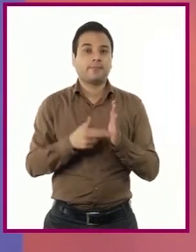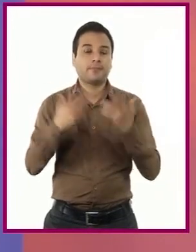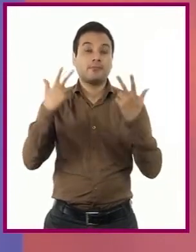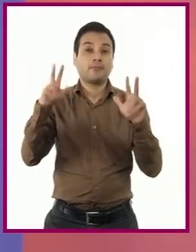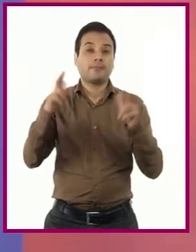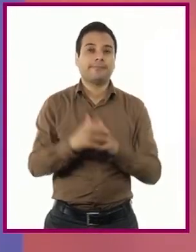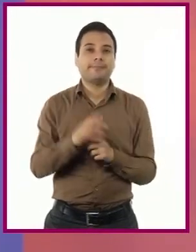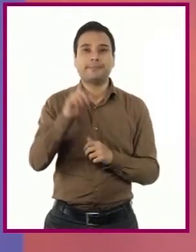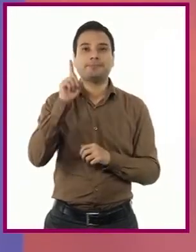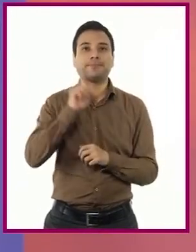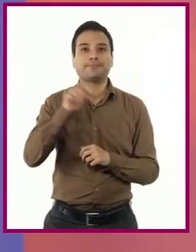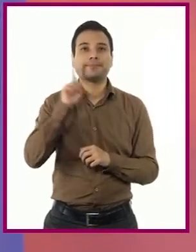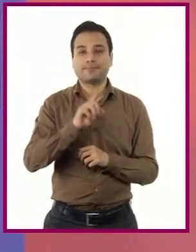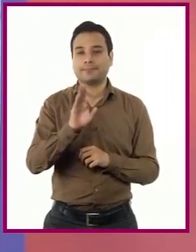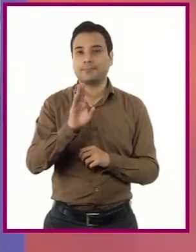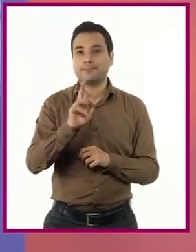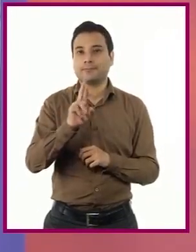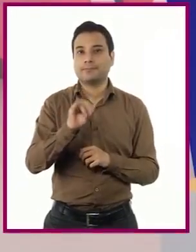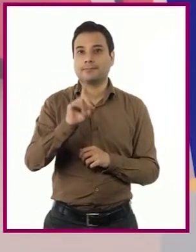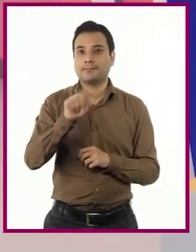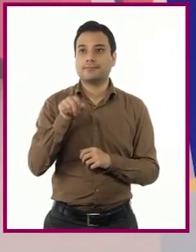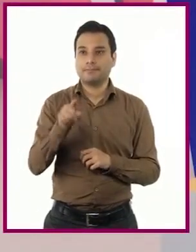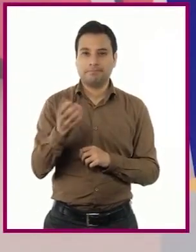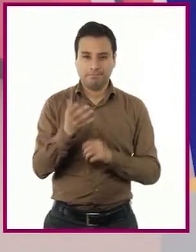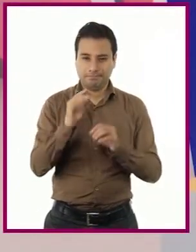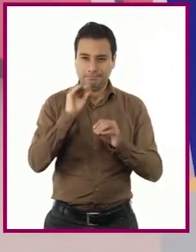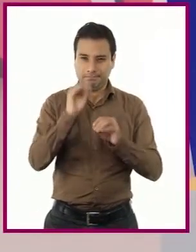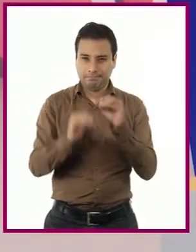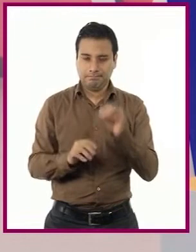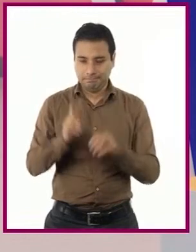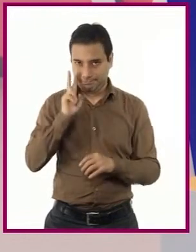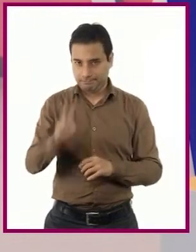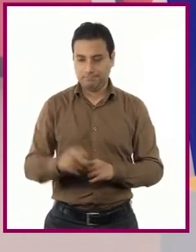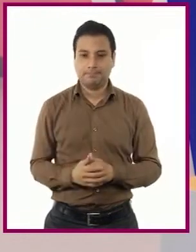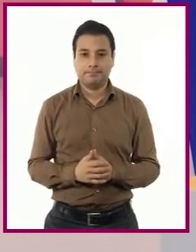alumna Frida para el torneo de su escuela.